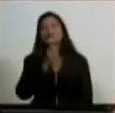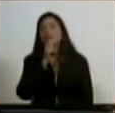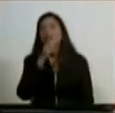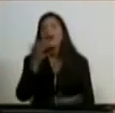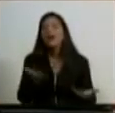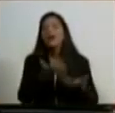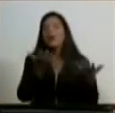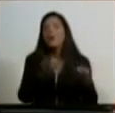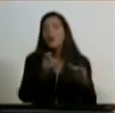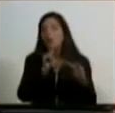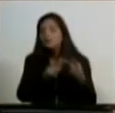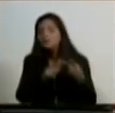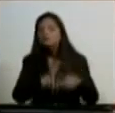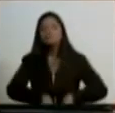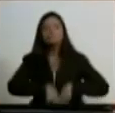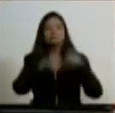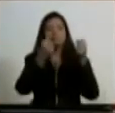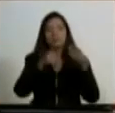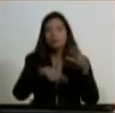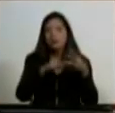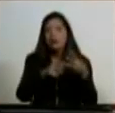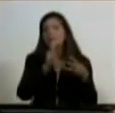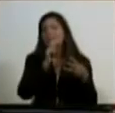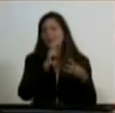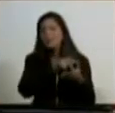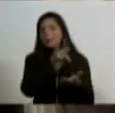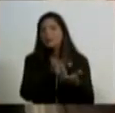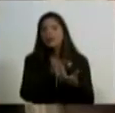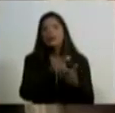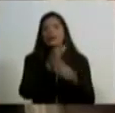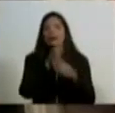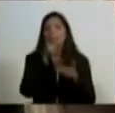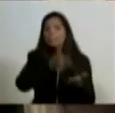quien destruyó los autores materiales los autores intelectuales